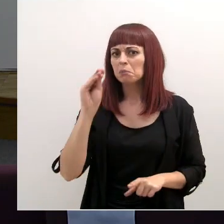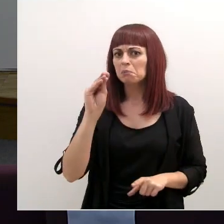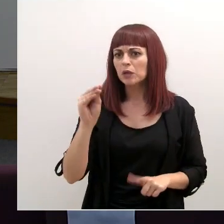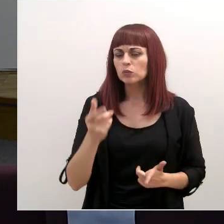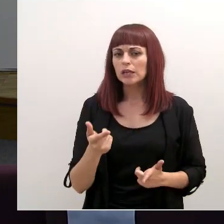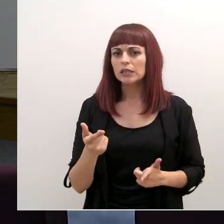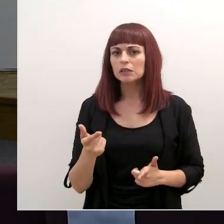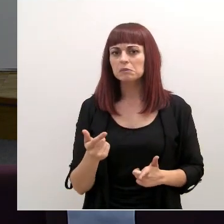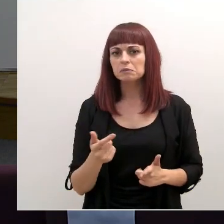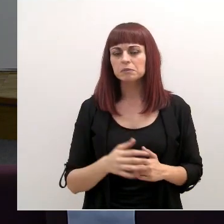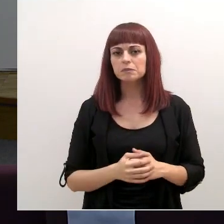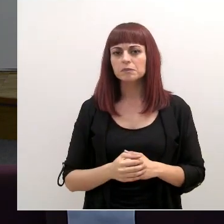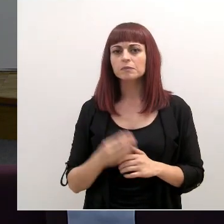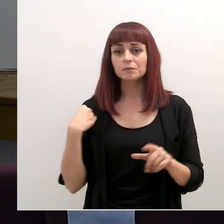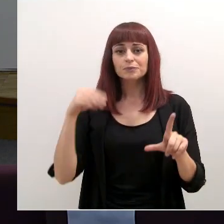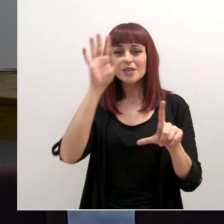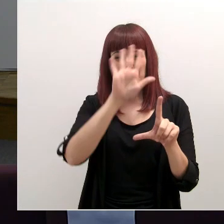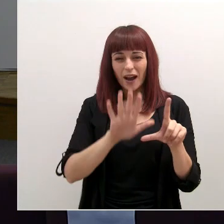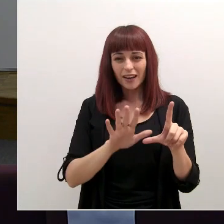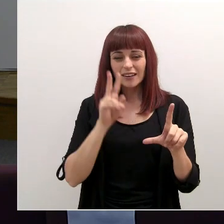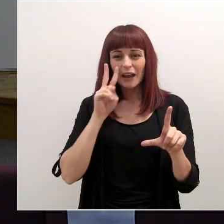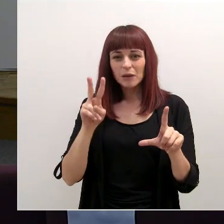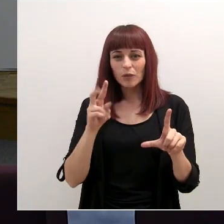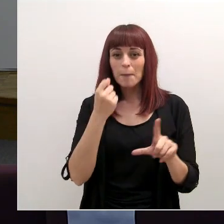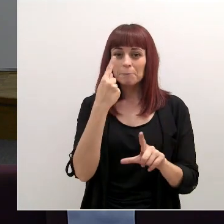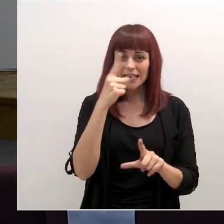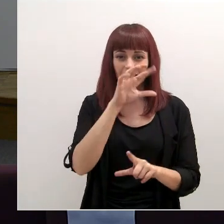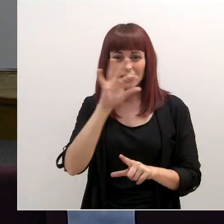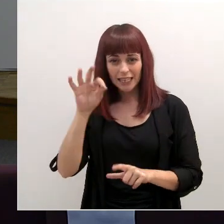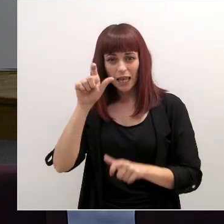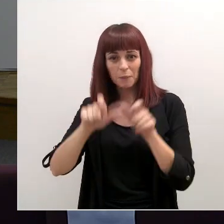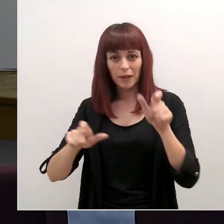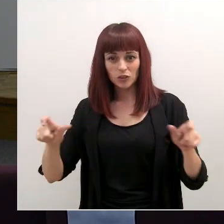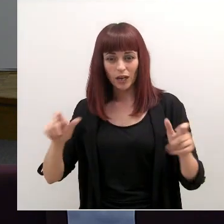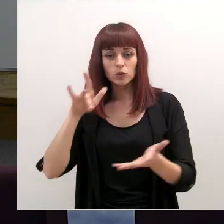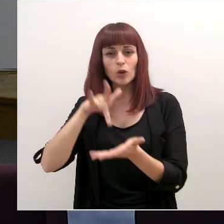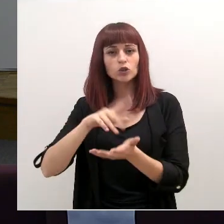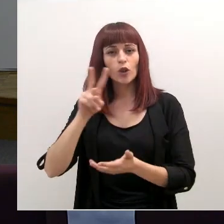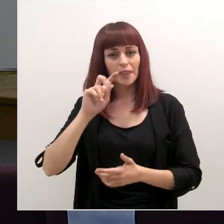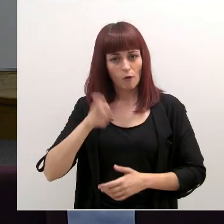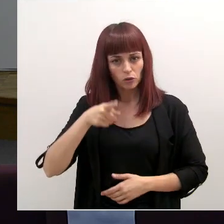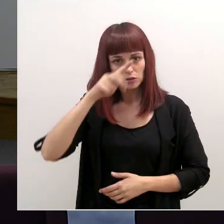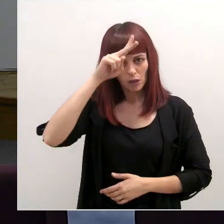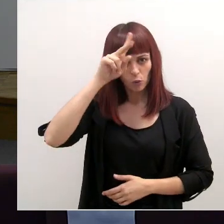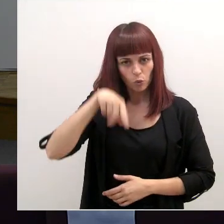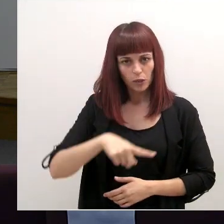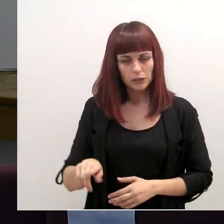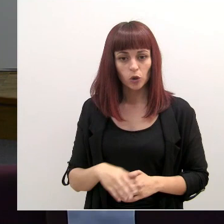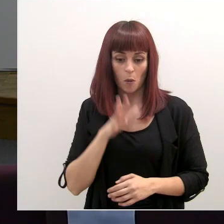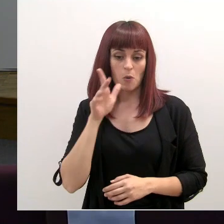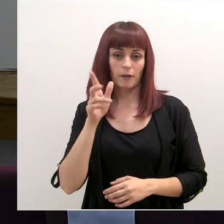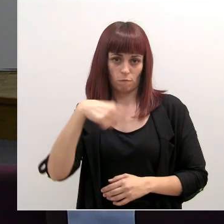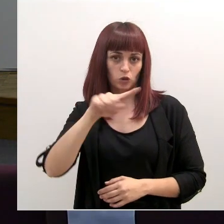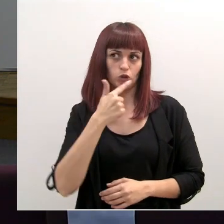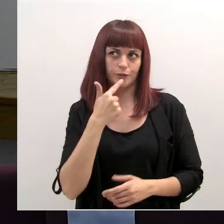específicamente le ha preocupado la imagen que vimos el otro día de más de 1.500 personas en un acto de Vox, porque ustedes, pues